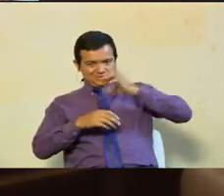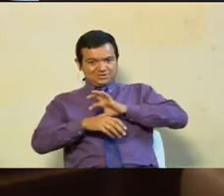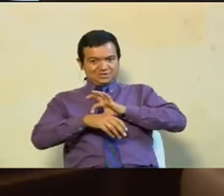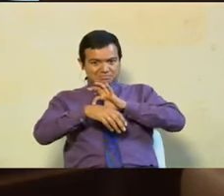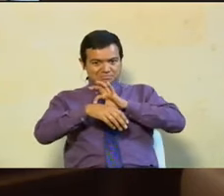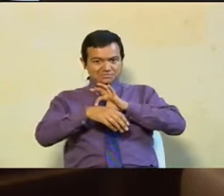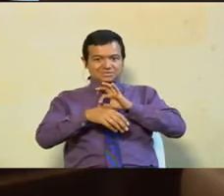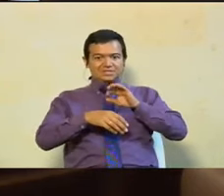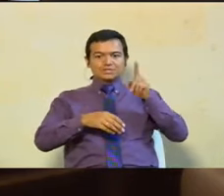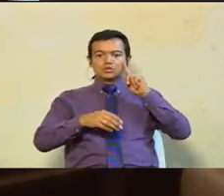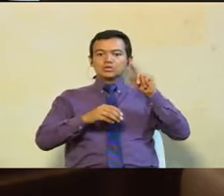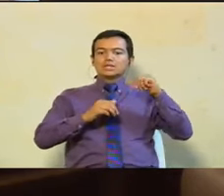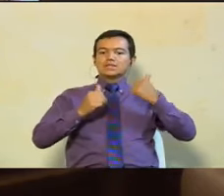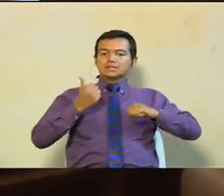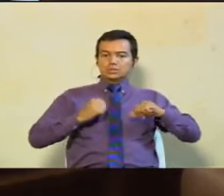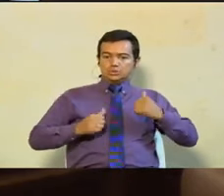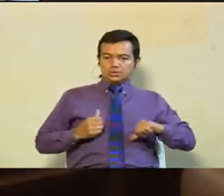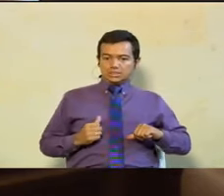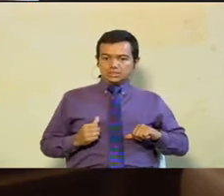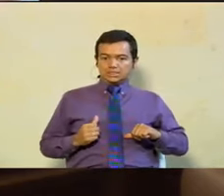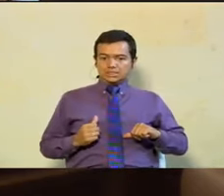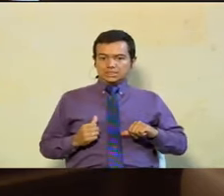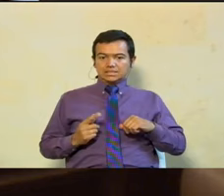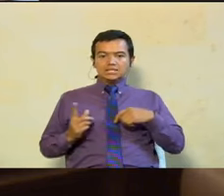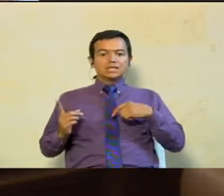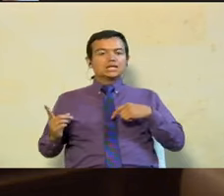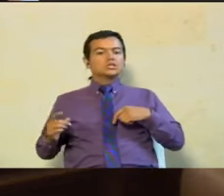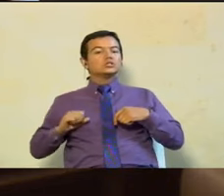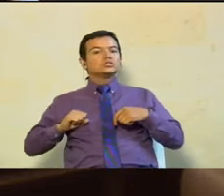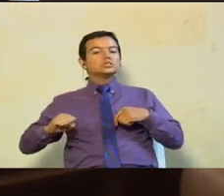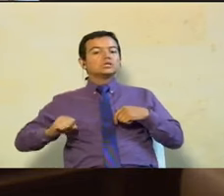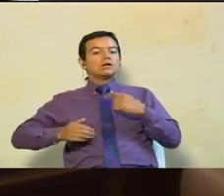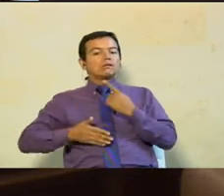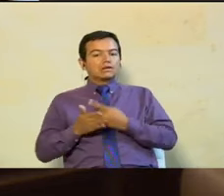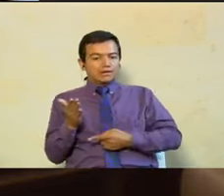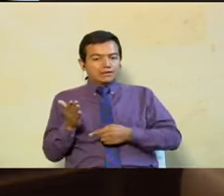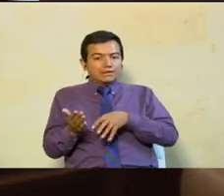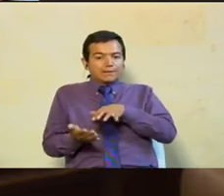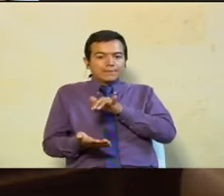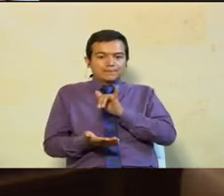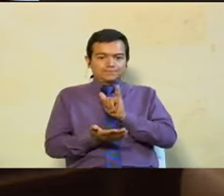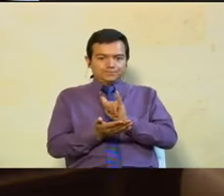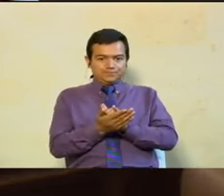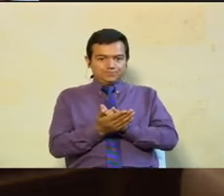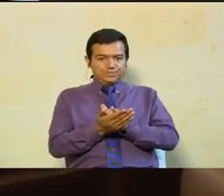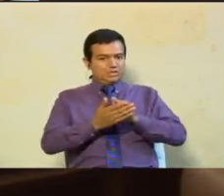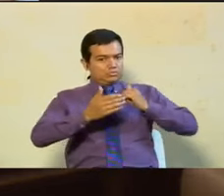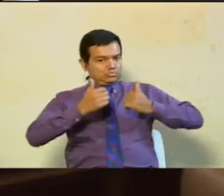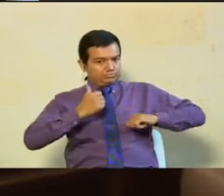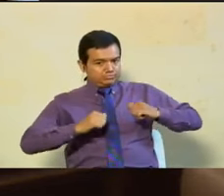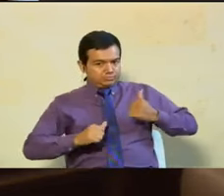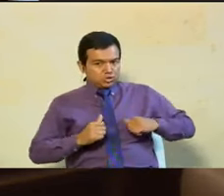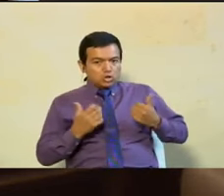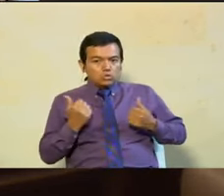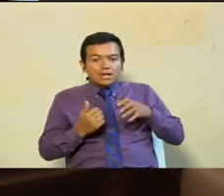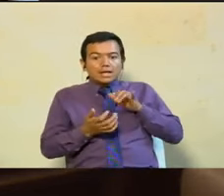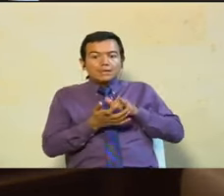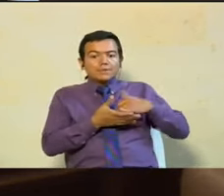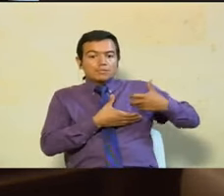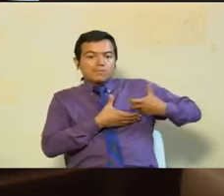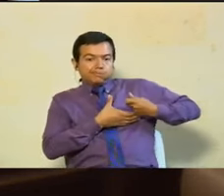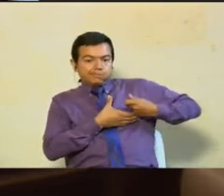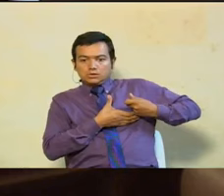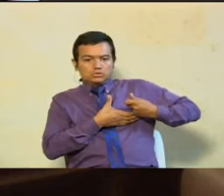tal están Tienen autoridad para realizar los procedimientos no invasivos